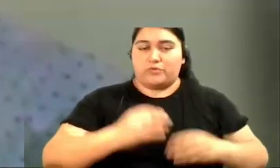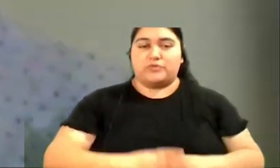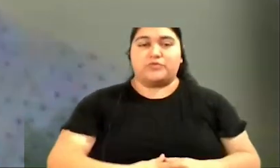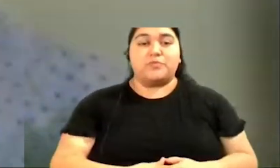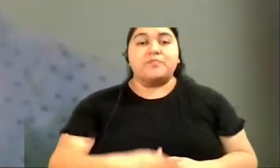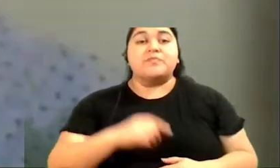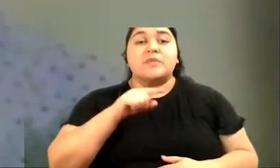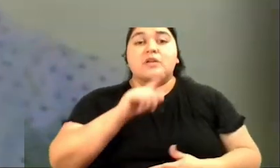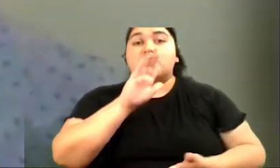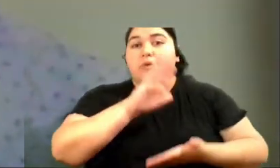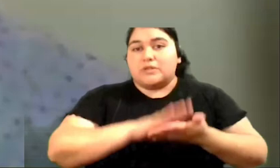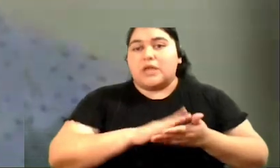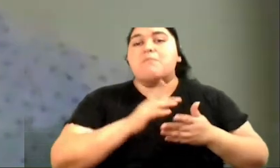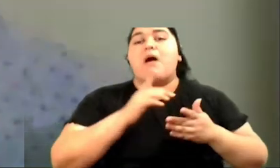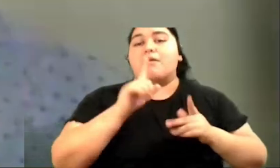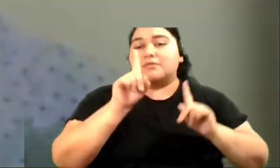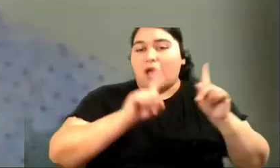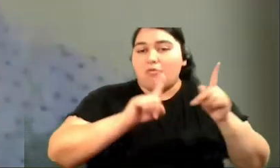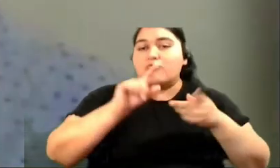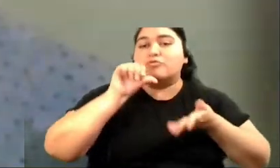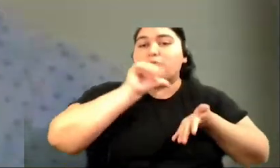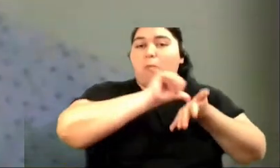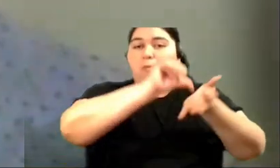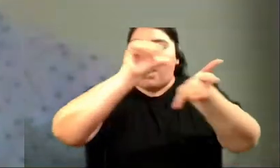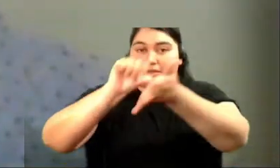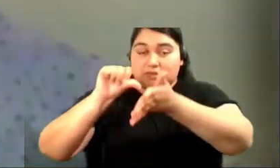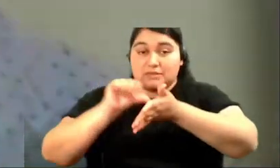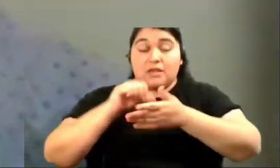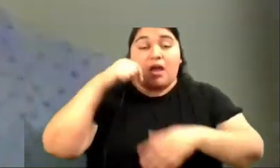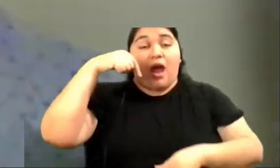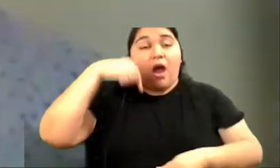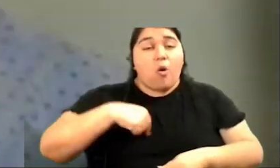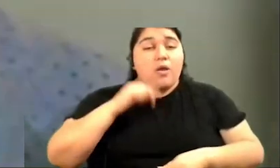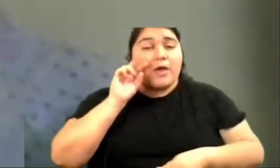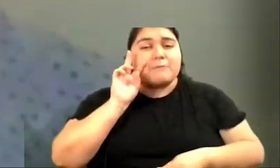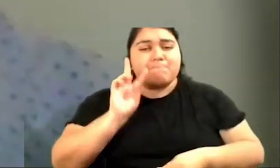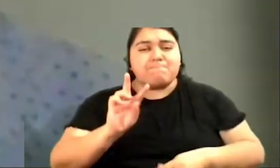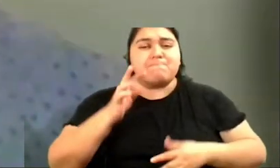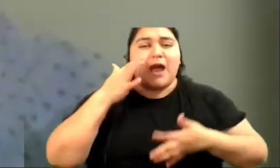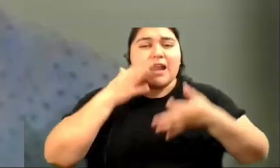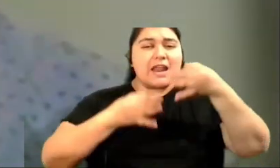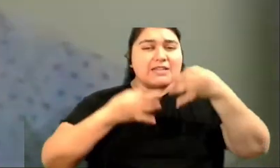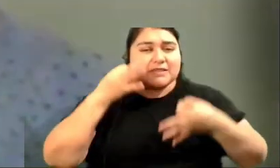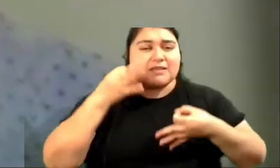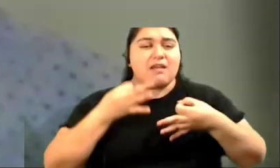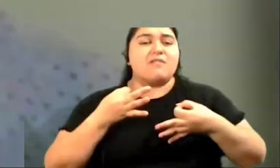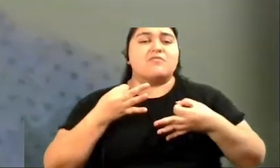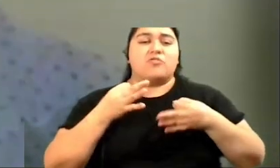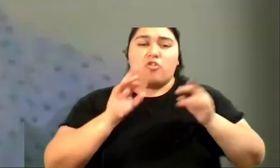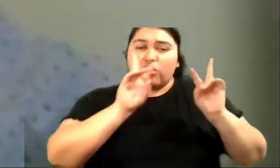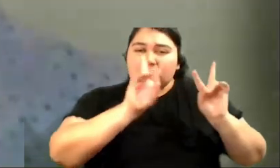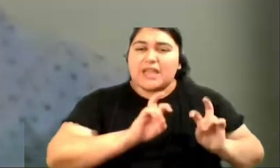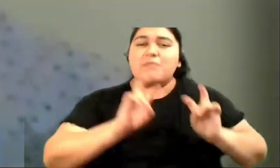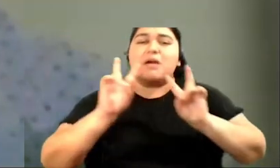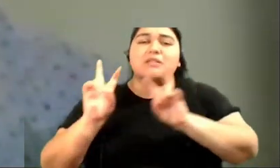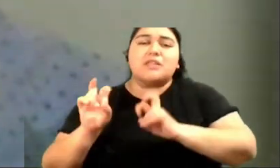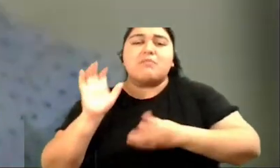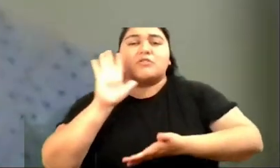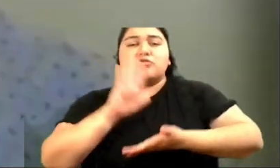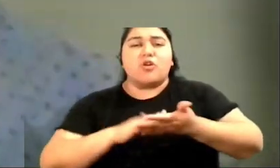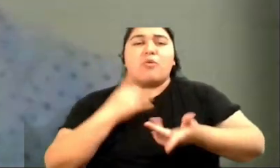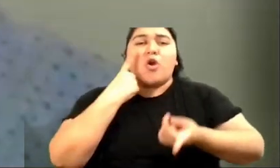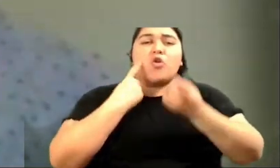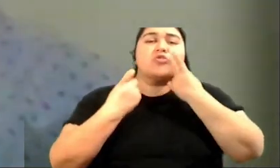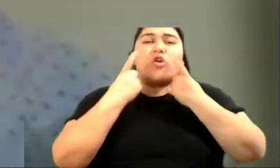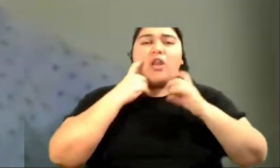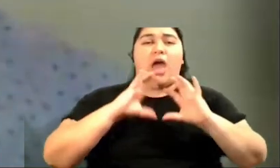con bloques de países, porque lo que estamos viendo es que en temas de controles ambientales,